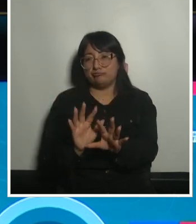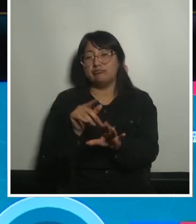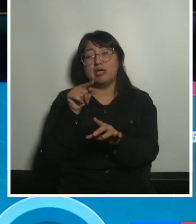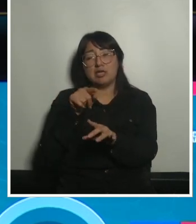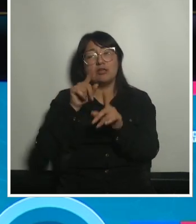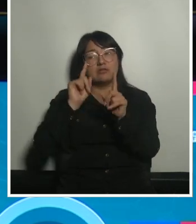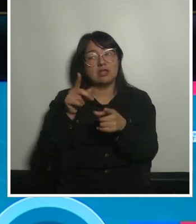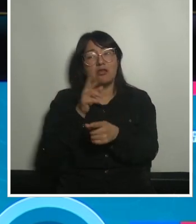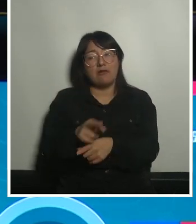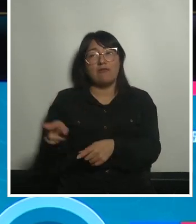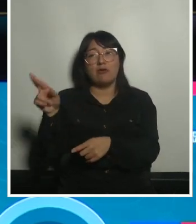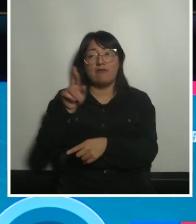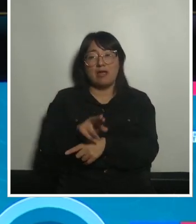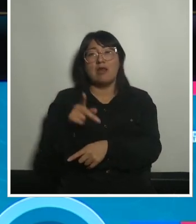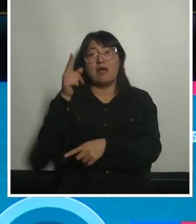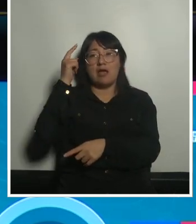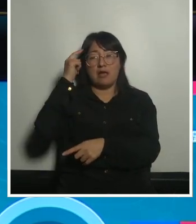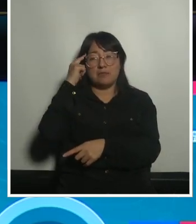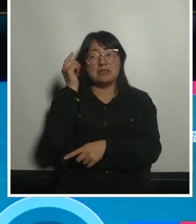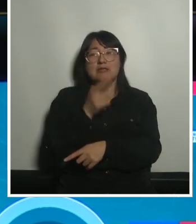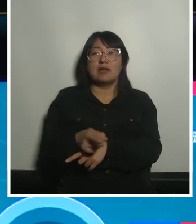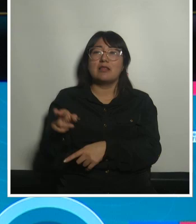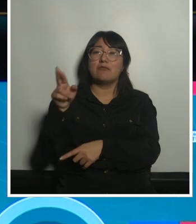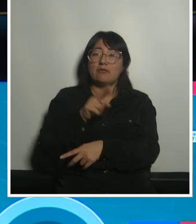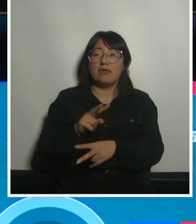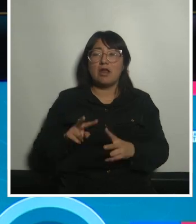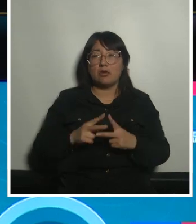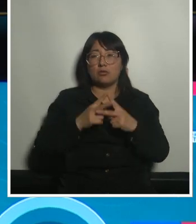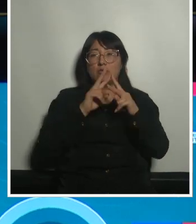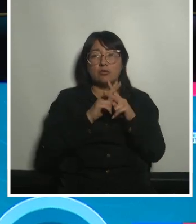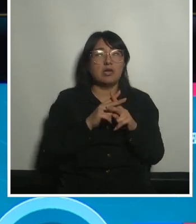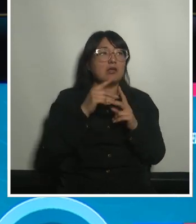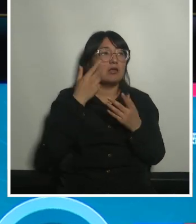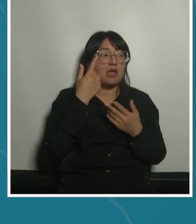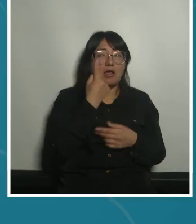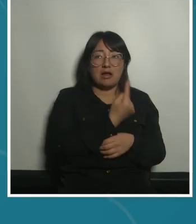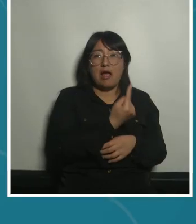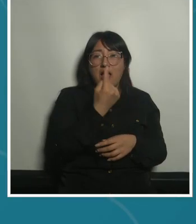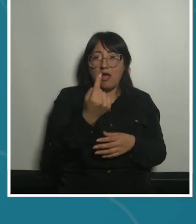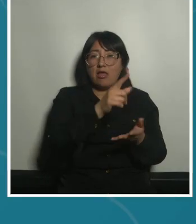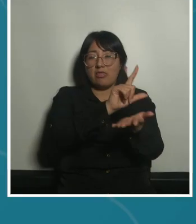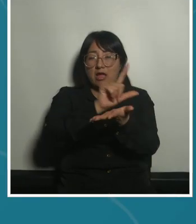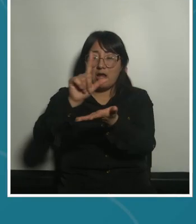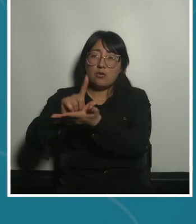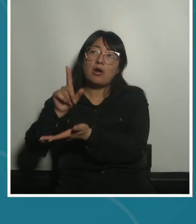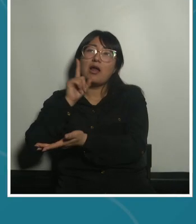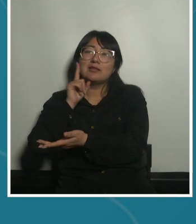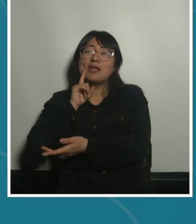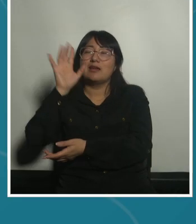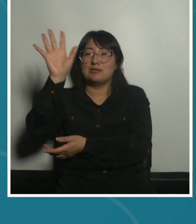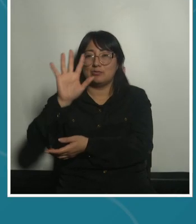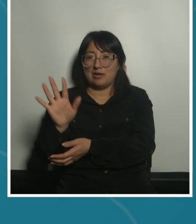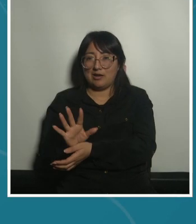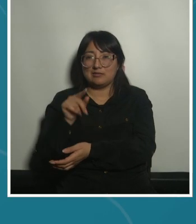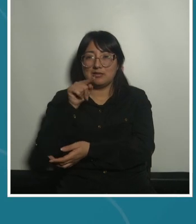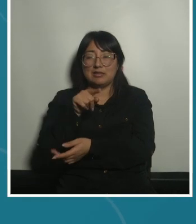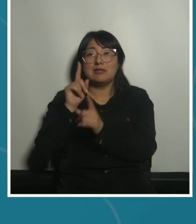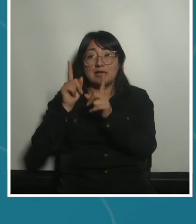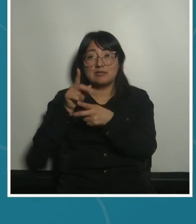hay que replantear los procesos de reconstrucción, que cada zona costera tiene sus singularidades y hay